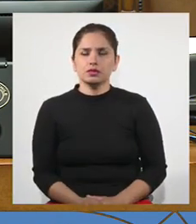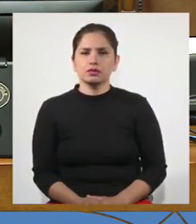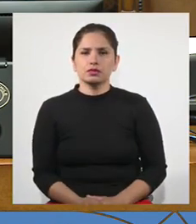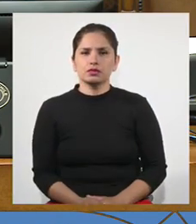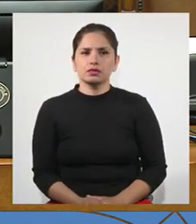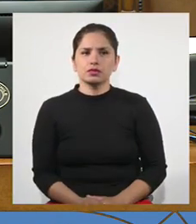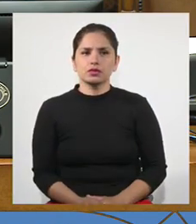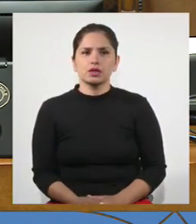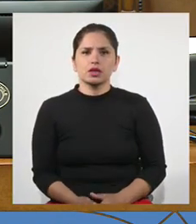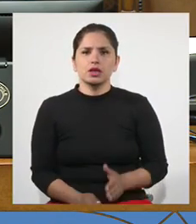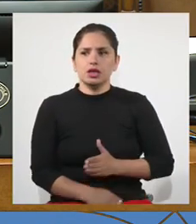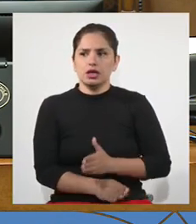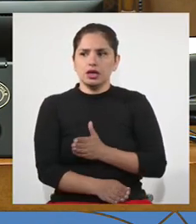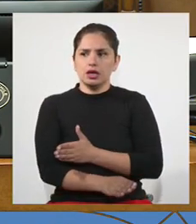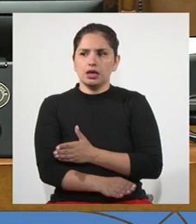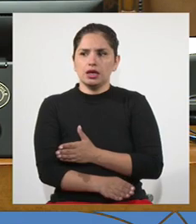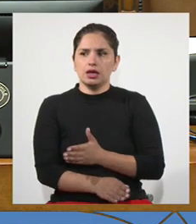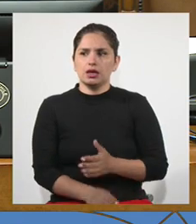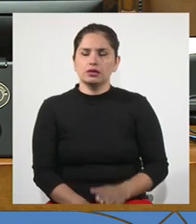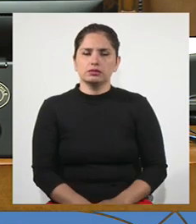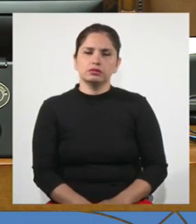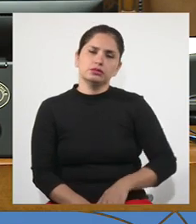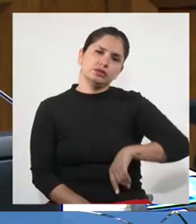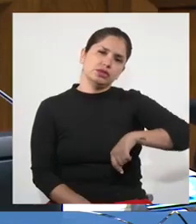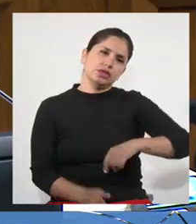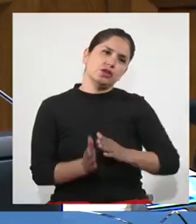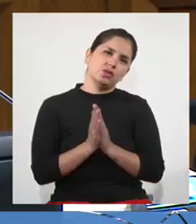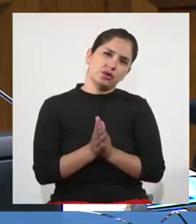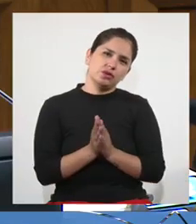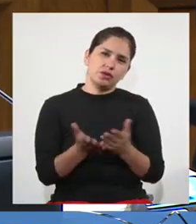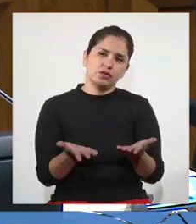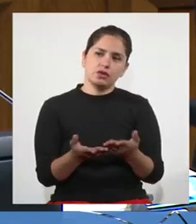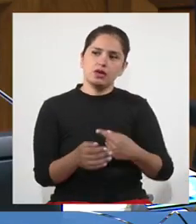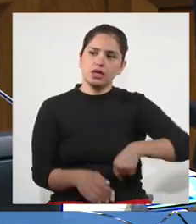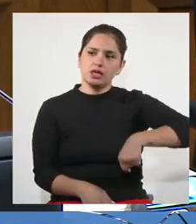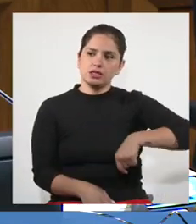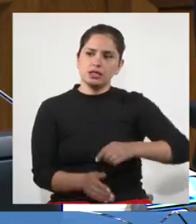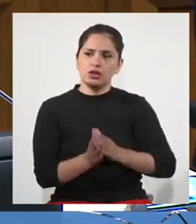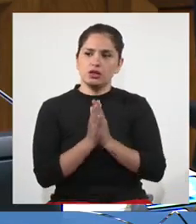Antes de cerrar, senadores, por favor, senadores,